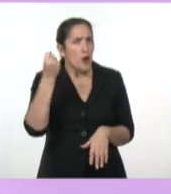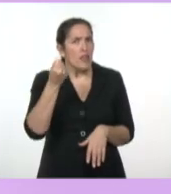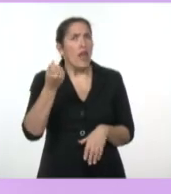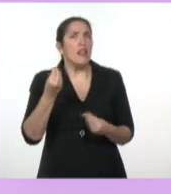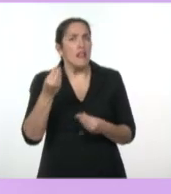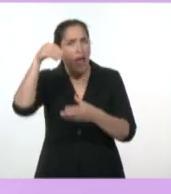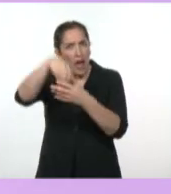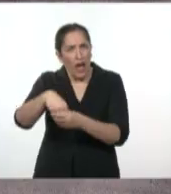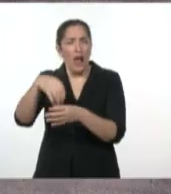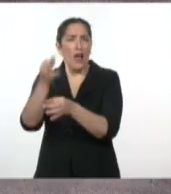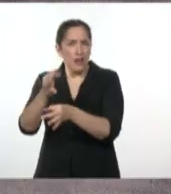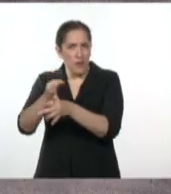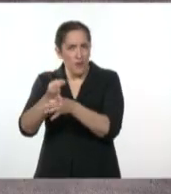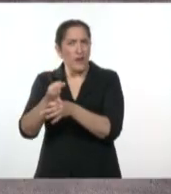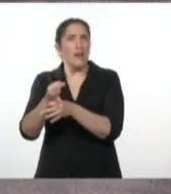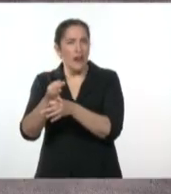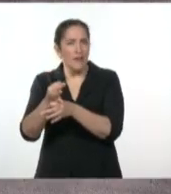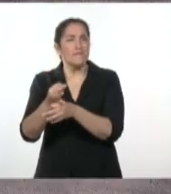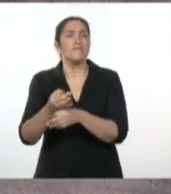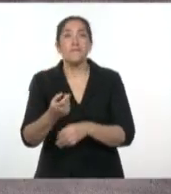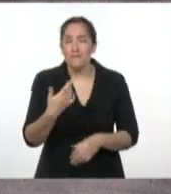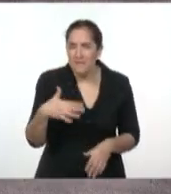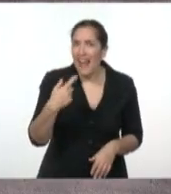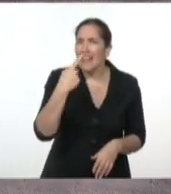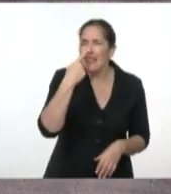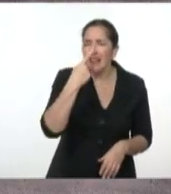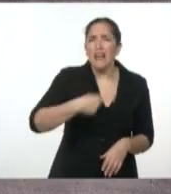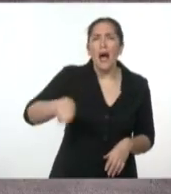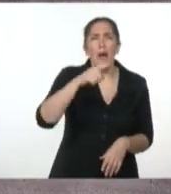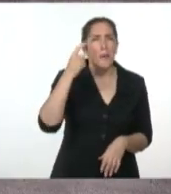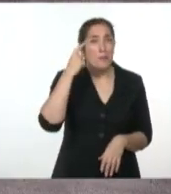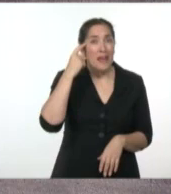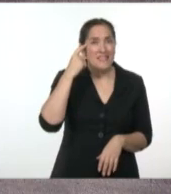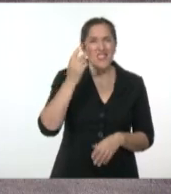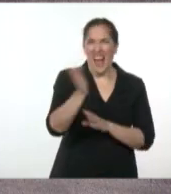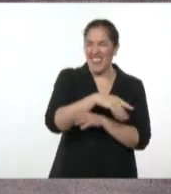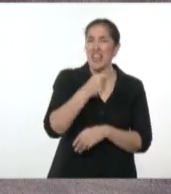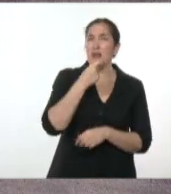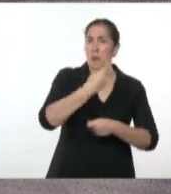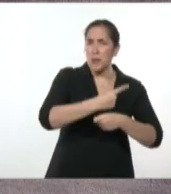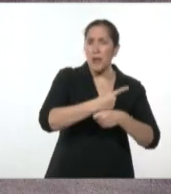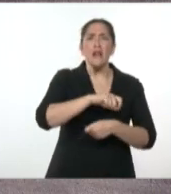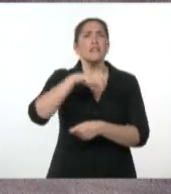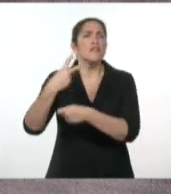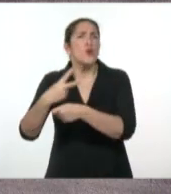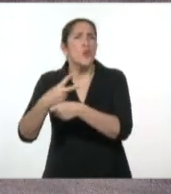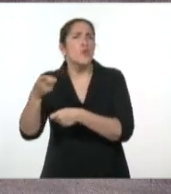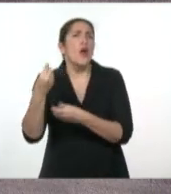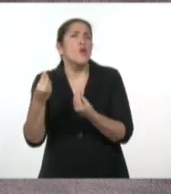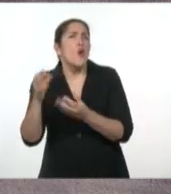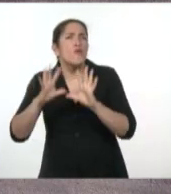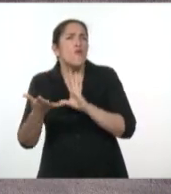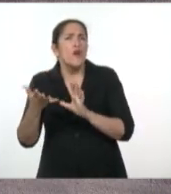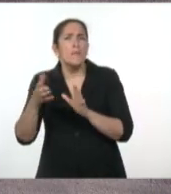propia escuela, ¿no? Sí, me parece interesante que pensemos, ¿no? En este caso era la primaria, pero ¿cómo se organizan en la secundaria? ¿Cómo se